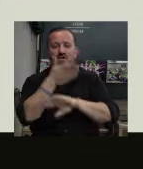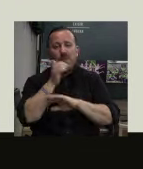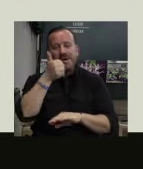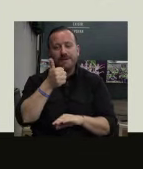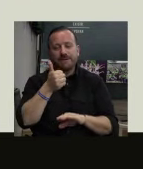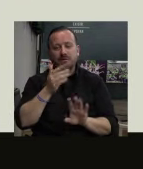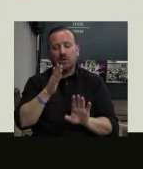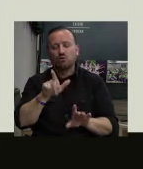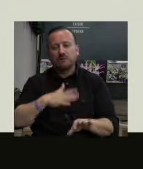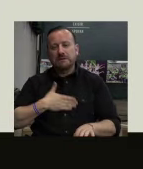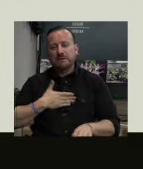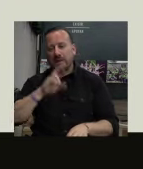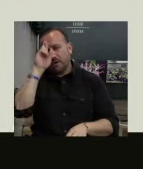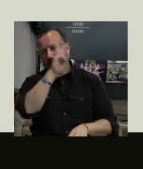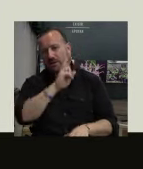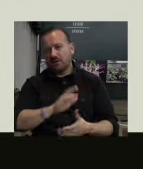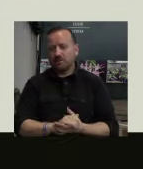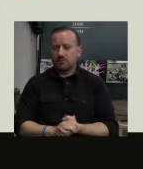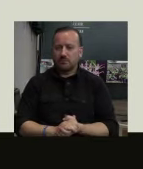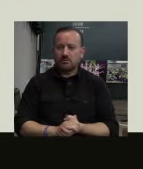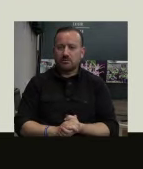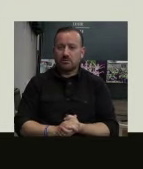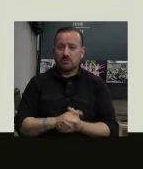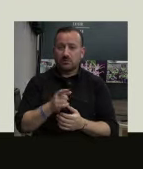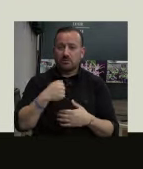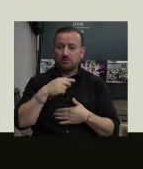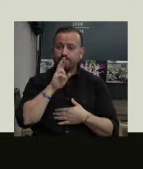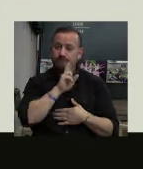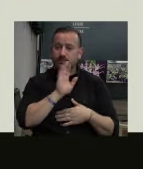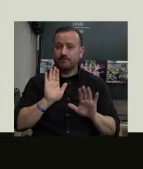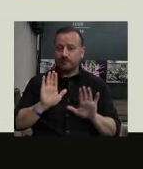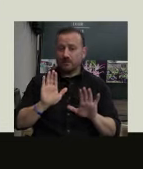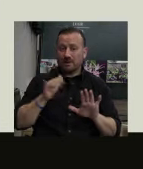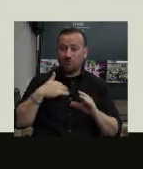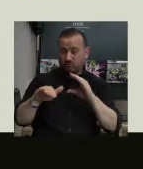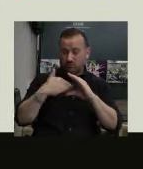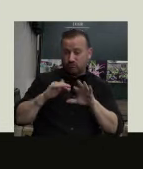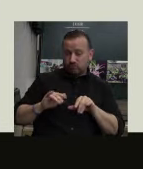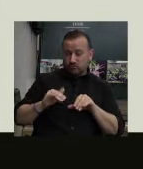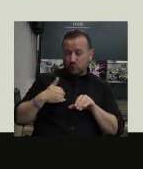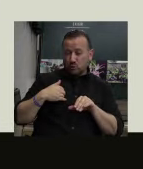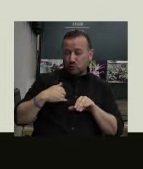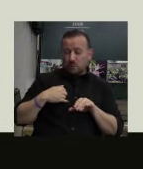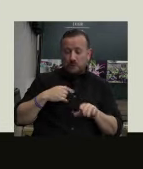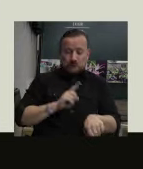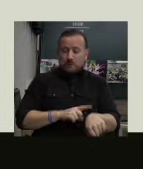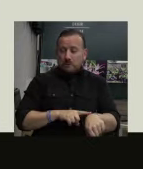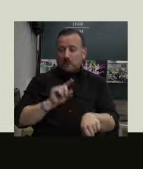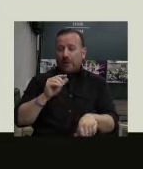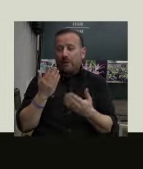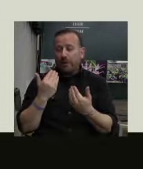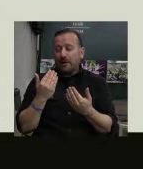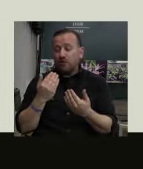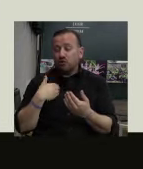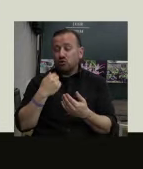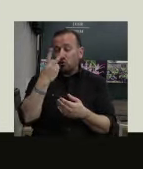sientes respetado te contesto el correo Mira recibí tu correo estoy tan alcanzado Dame dos semanas